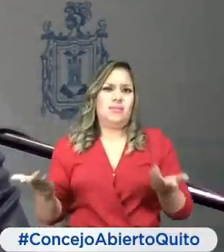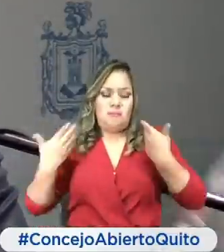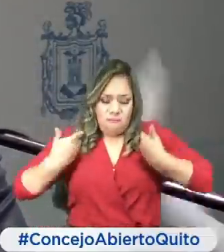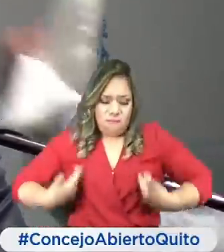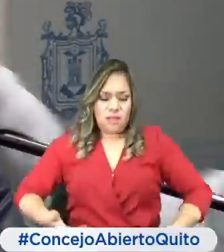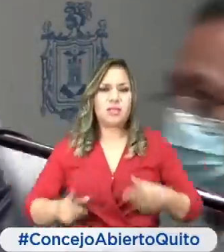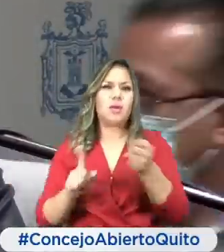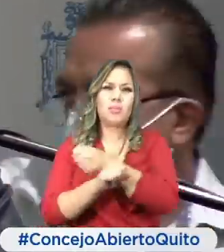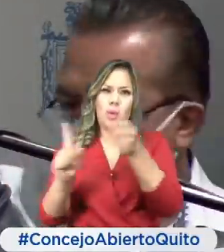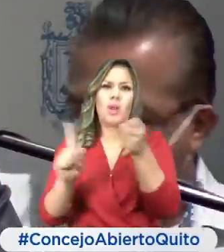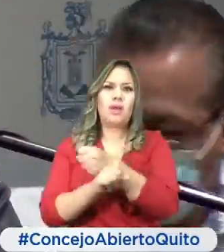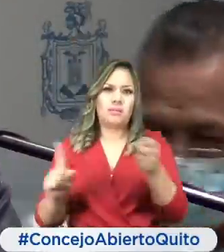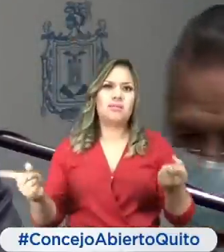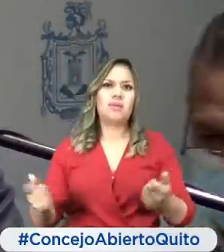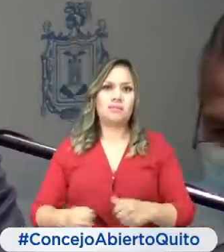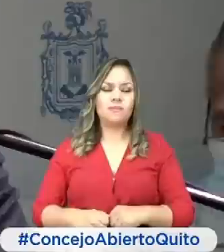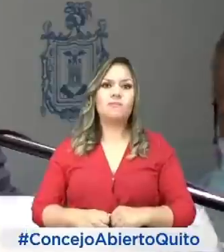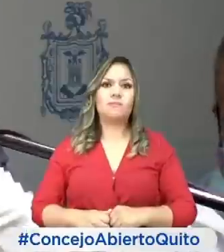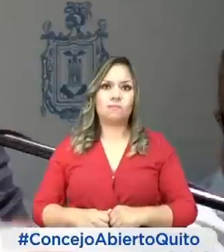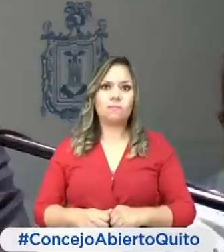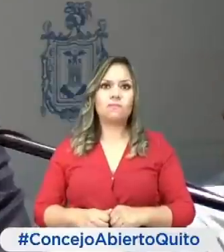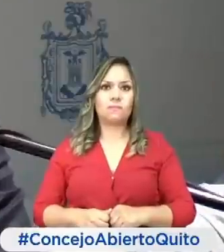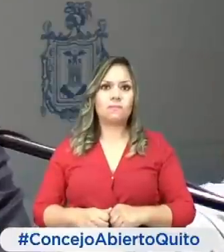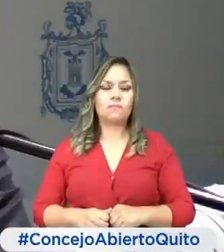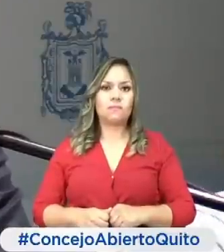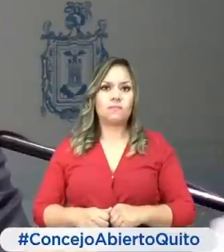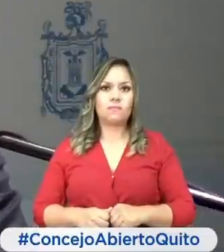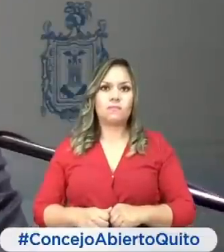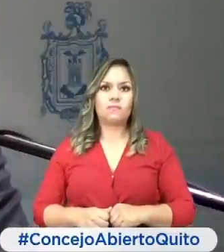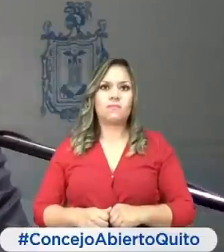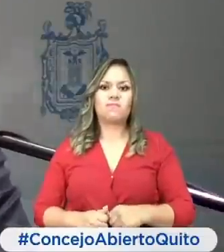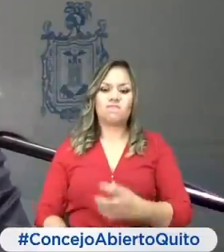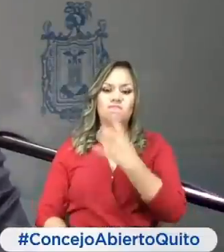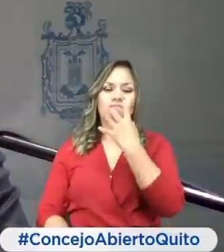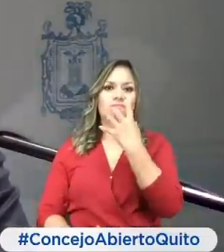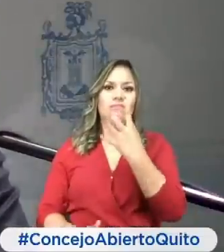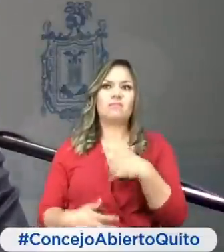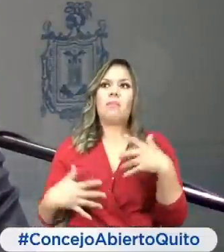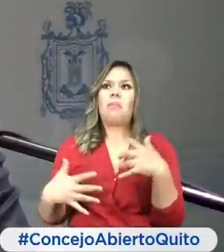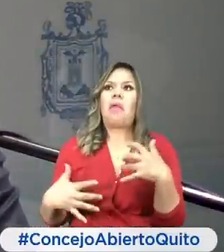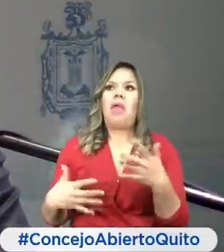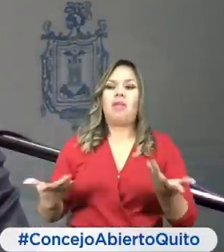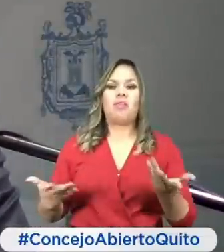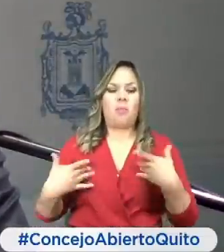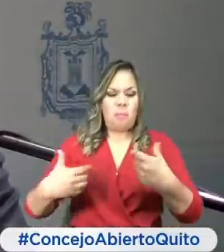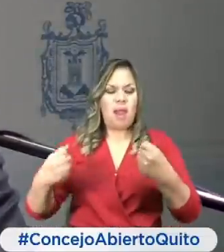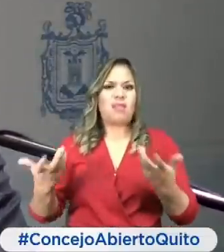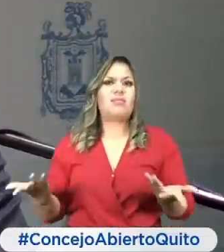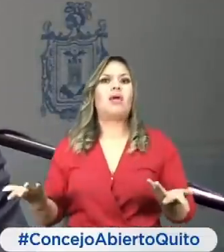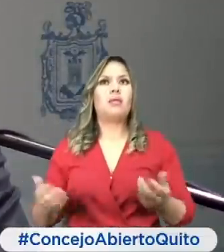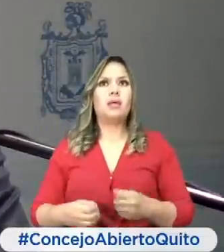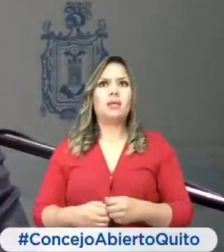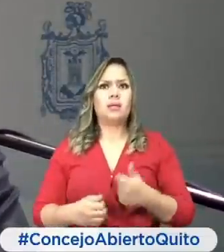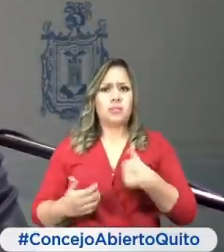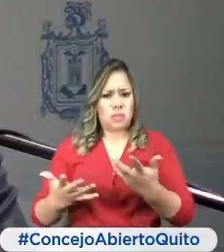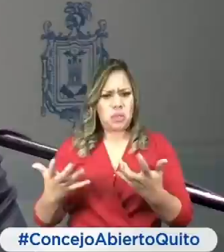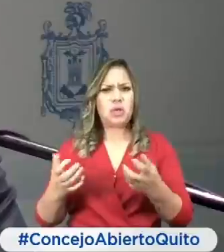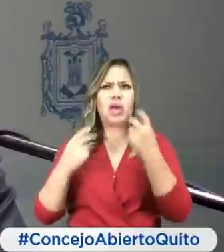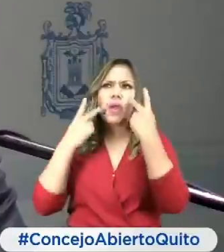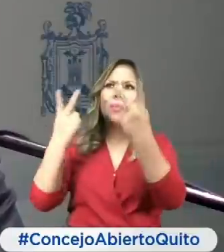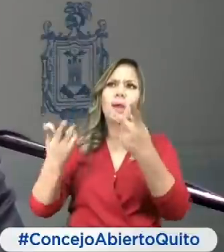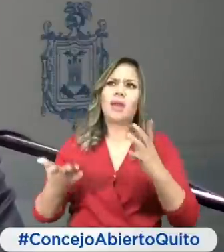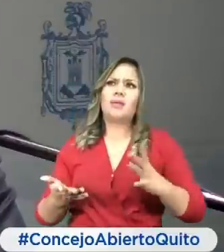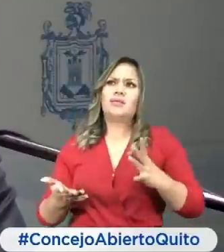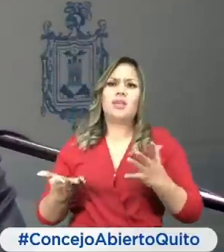físico. Los ataques cobardes. Porque yo le quisiera ver al Señor si es